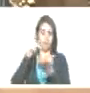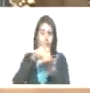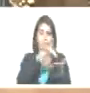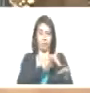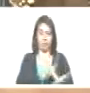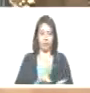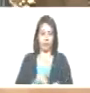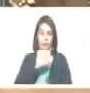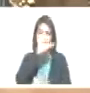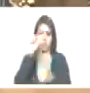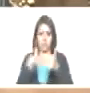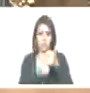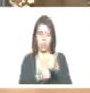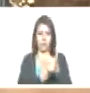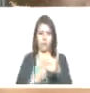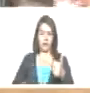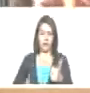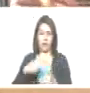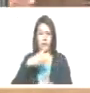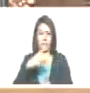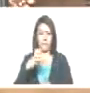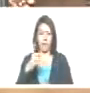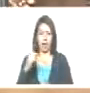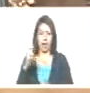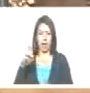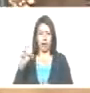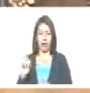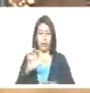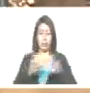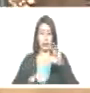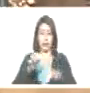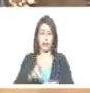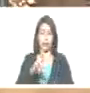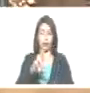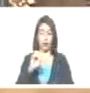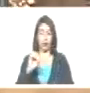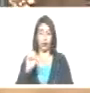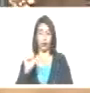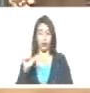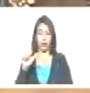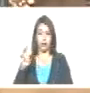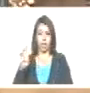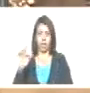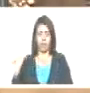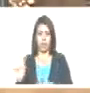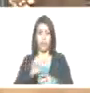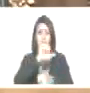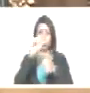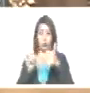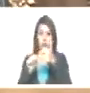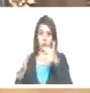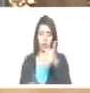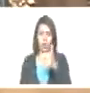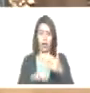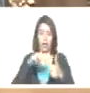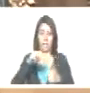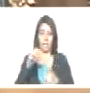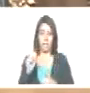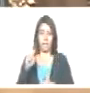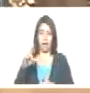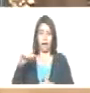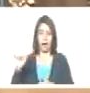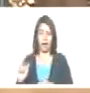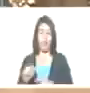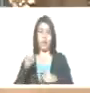vicepresidente, diputado Pedro Infante, la secretaria Rosalba Gil Pacheco, la subsecretaria María Alejandra Hernández,